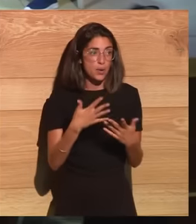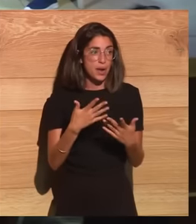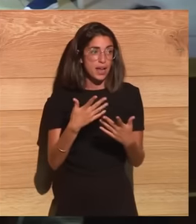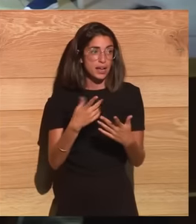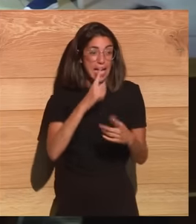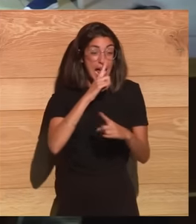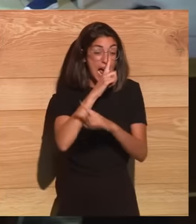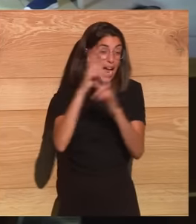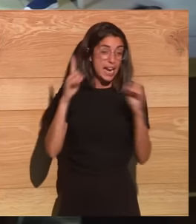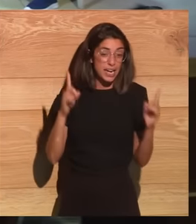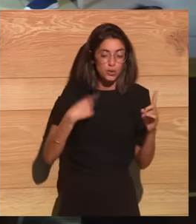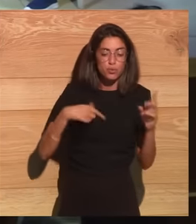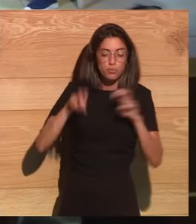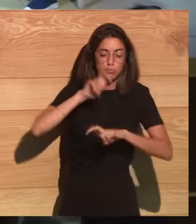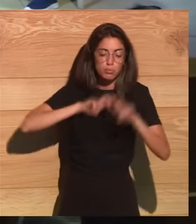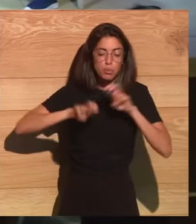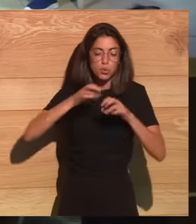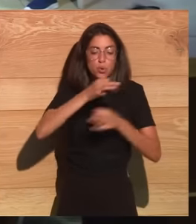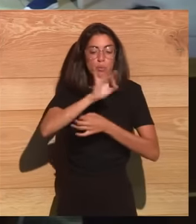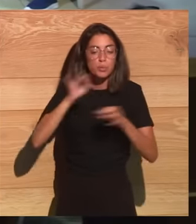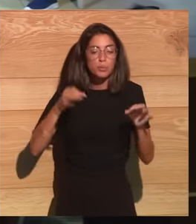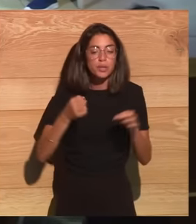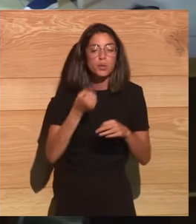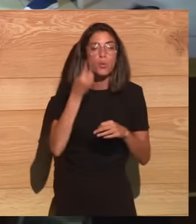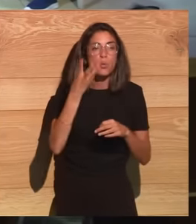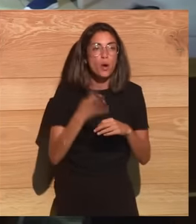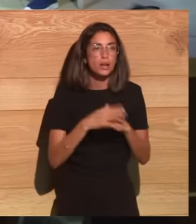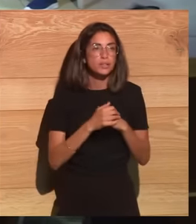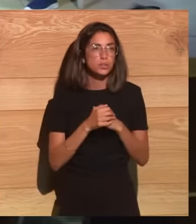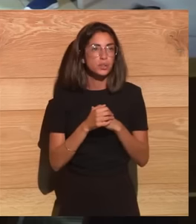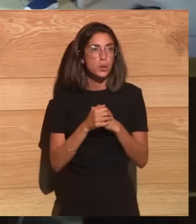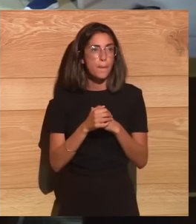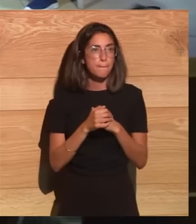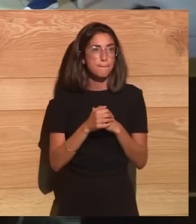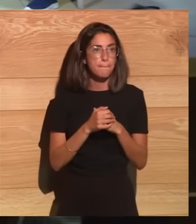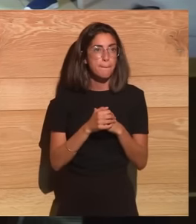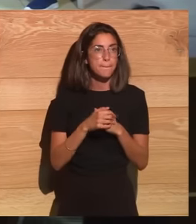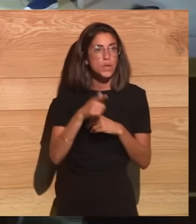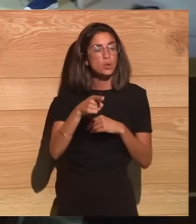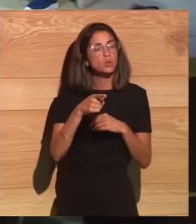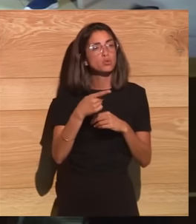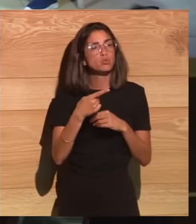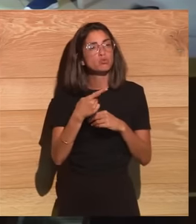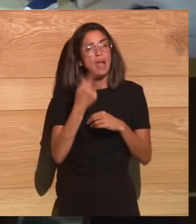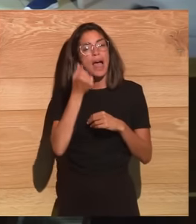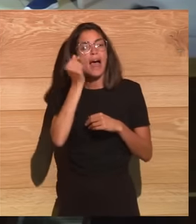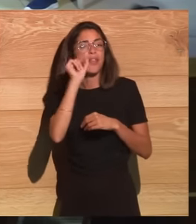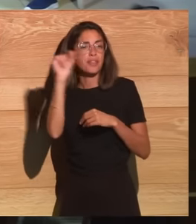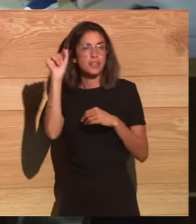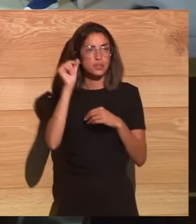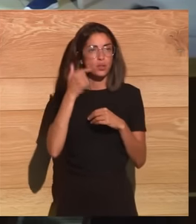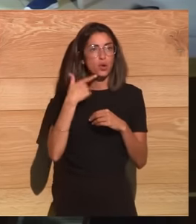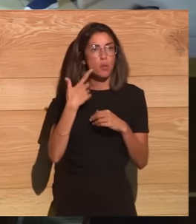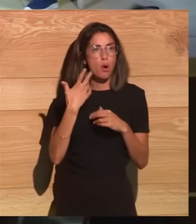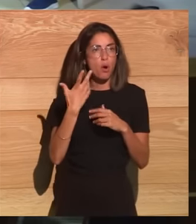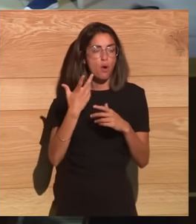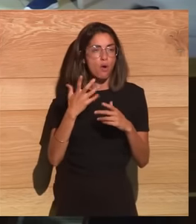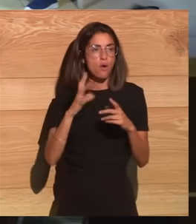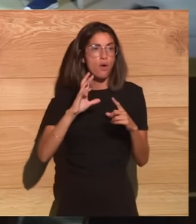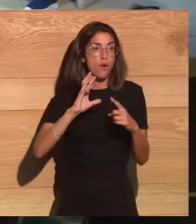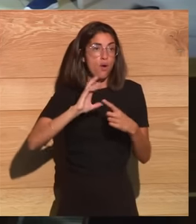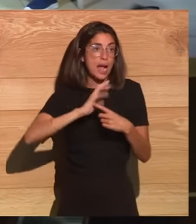de mi libro. Tú sí. Échale unos 75.000 kilos. ¿Tú por qué tienes acento como manchego? Porque mi madre era